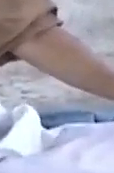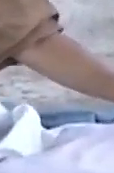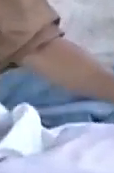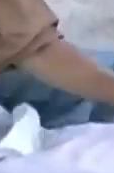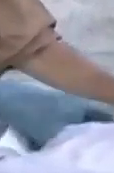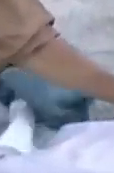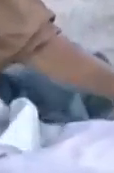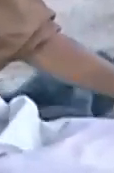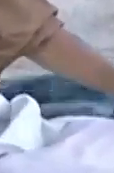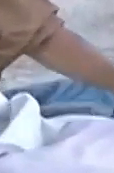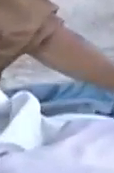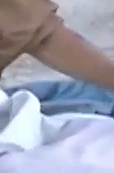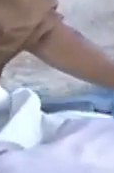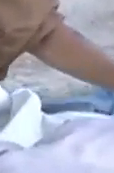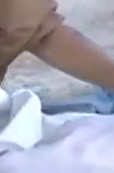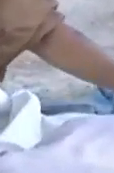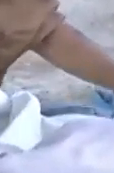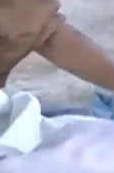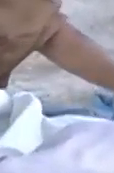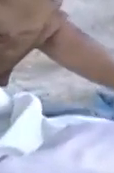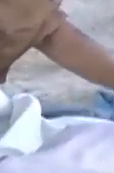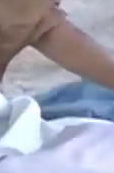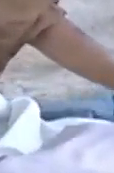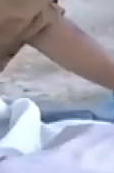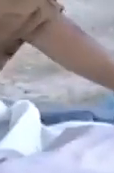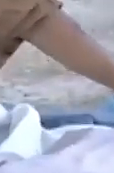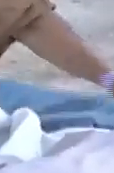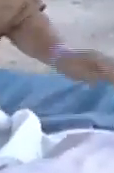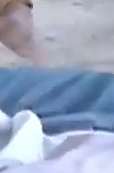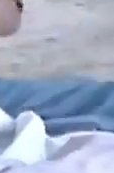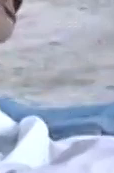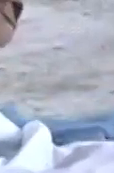aconseje a mi esposo para faltar a sus deberes.